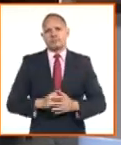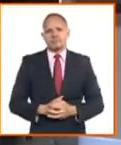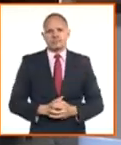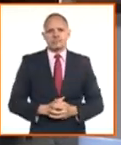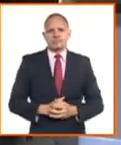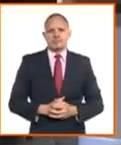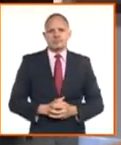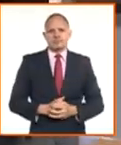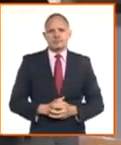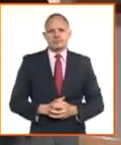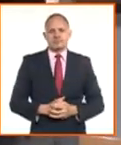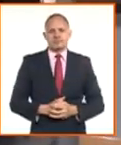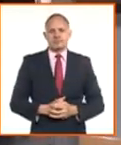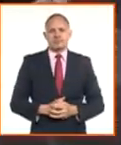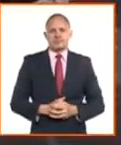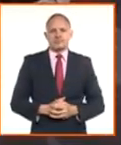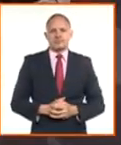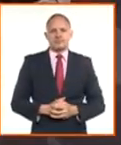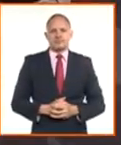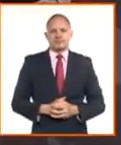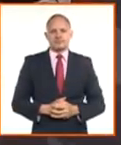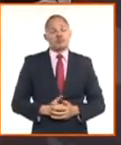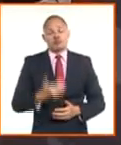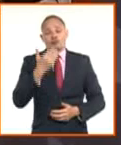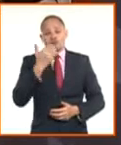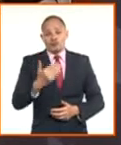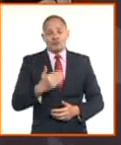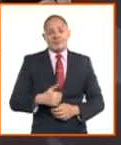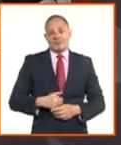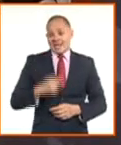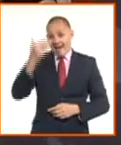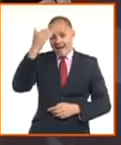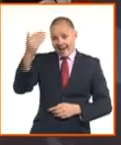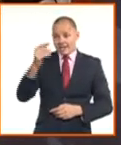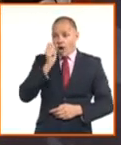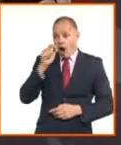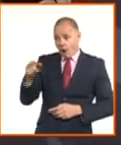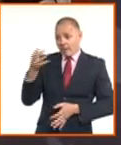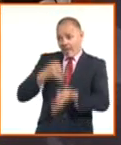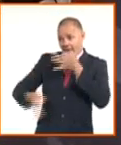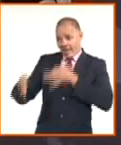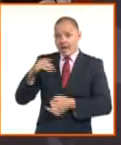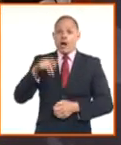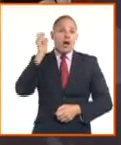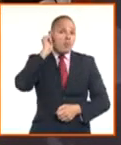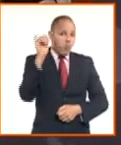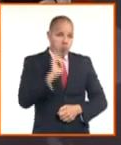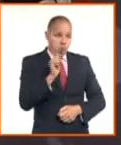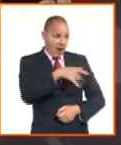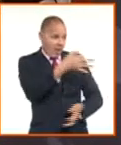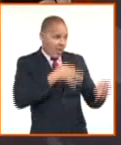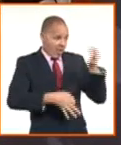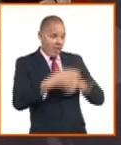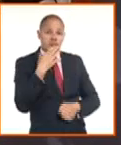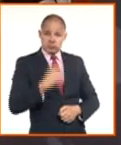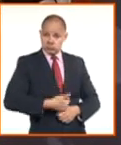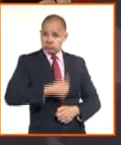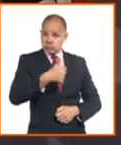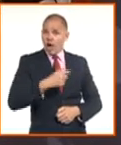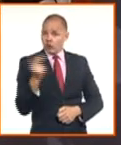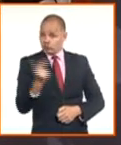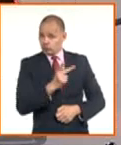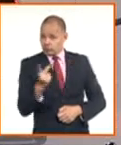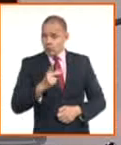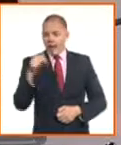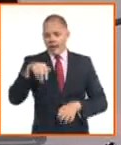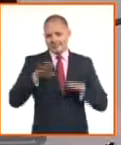Bueno, muchísimas gracias al viceprimer ministro y ministro de Economía, Alejandro, a la compañera Marta Wilson por haber estado con nosotros hoy en